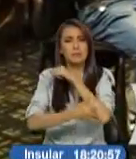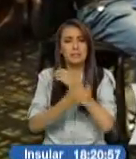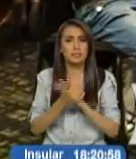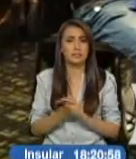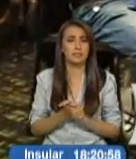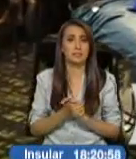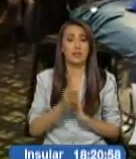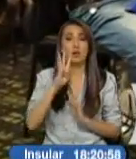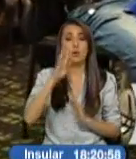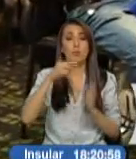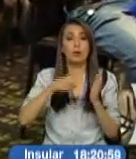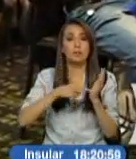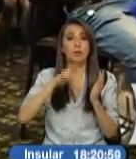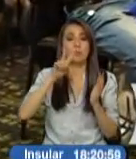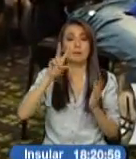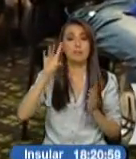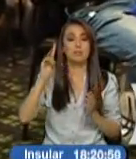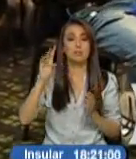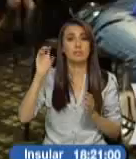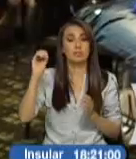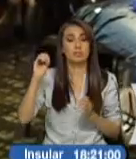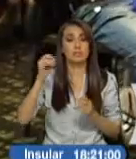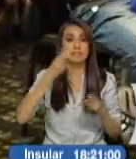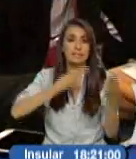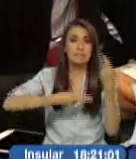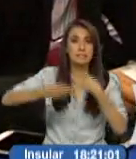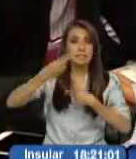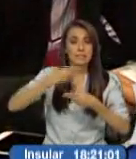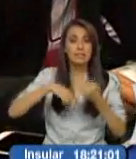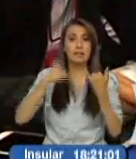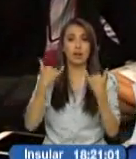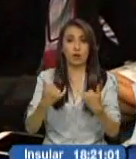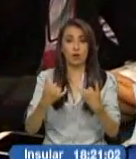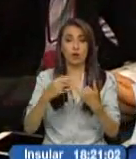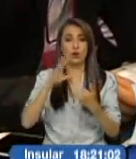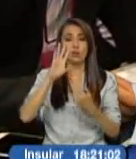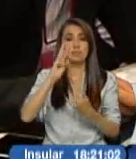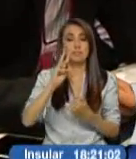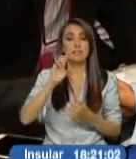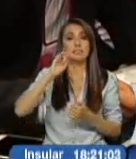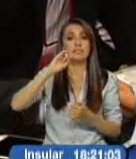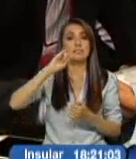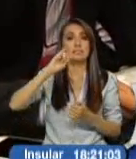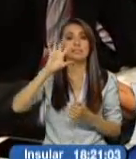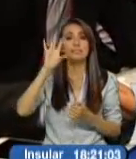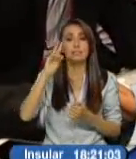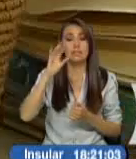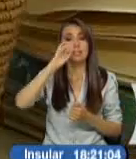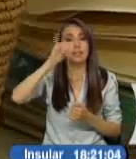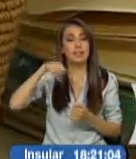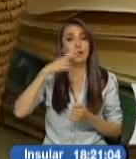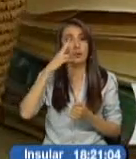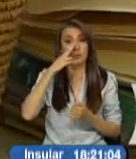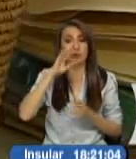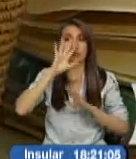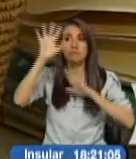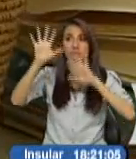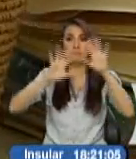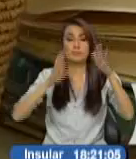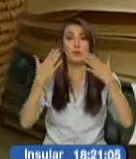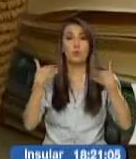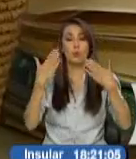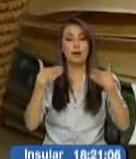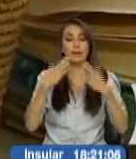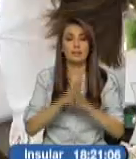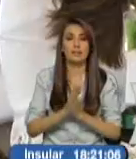de 4.270 citas de negocios serán concretadas este 6 y 7 de junio en el Centro de Convenciones de Guayaquil, en el marco de